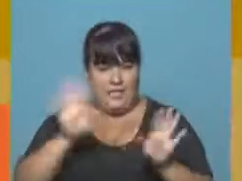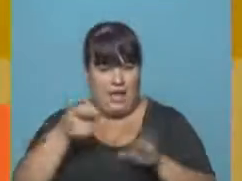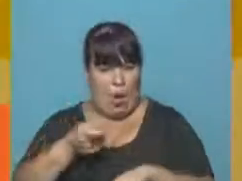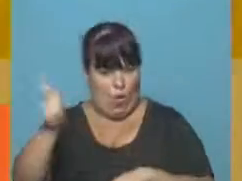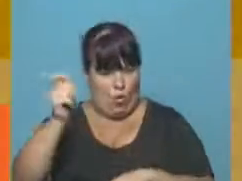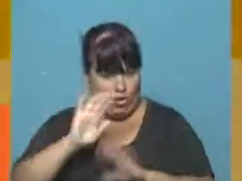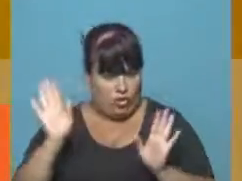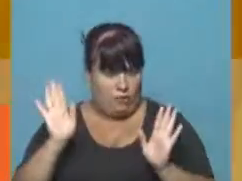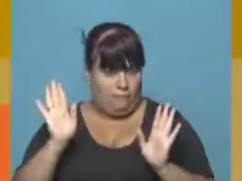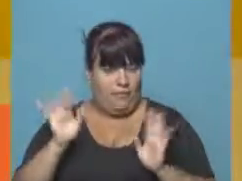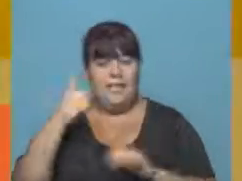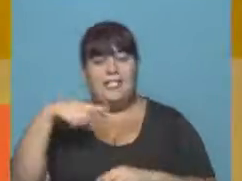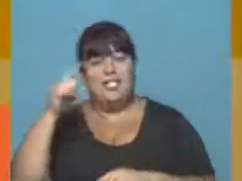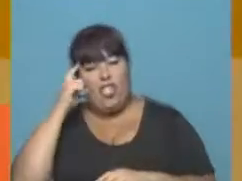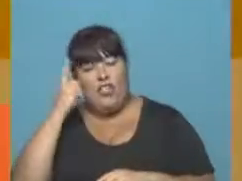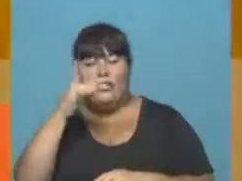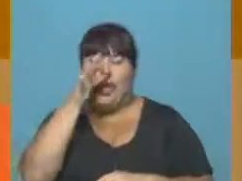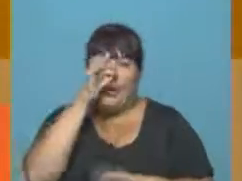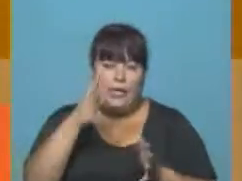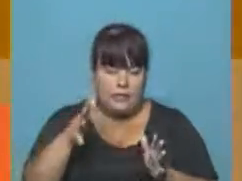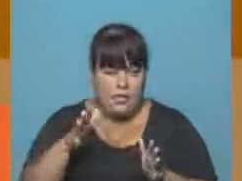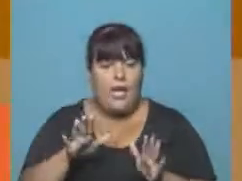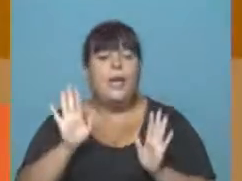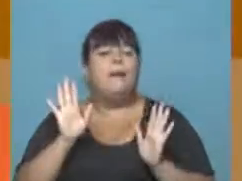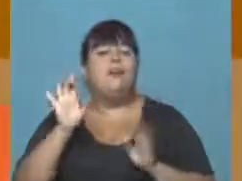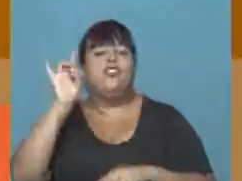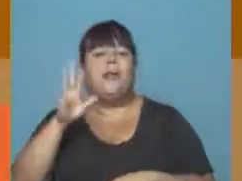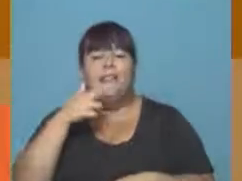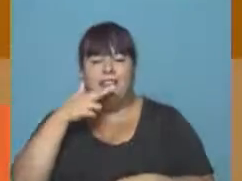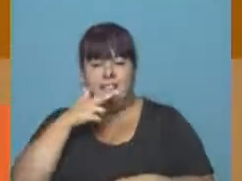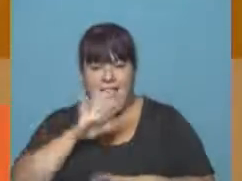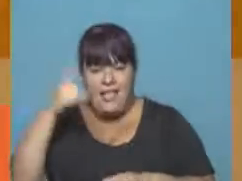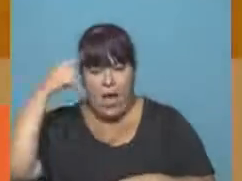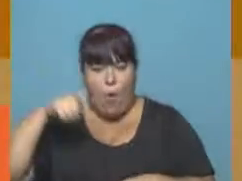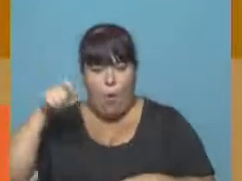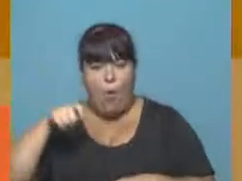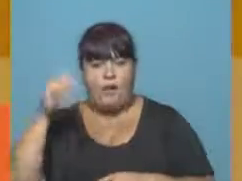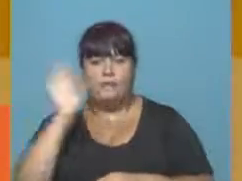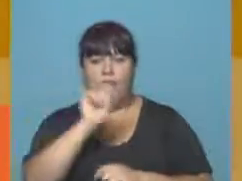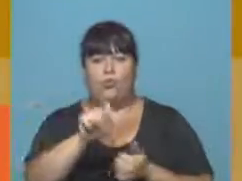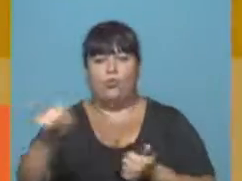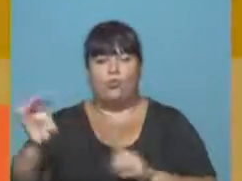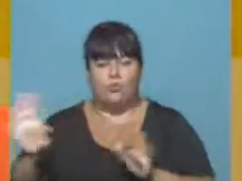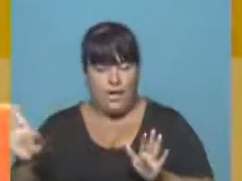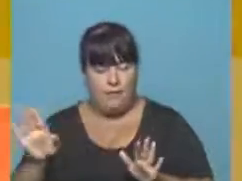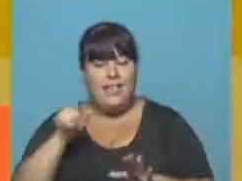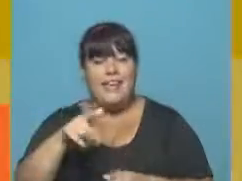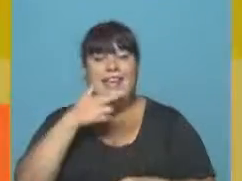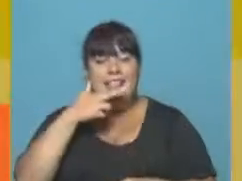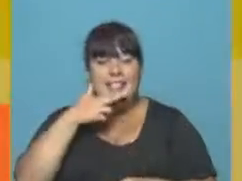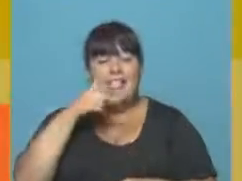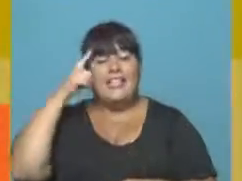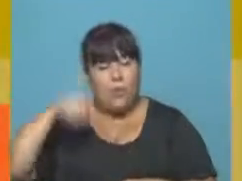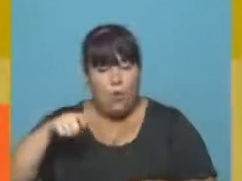juicio, 110, 120 causas, pero solo 17 tienen tribunales asignados. Y esos 17